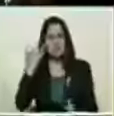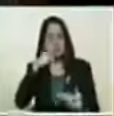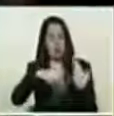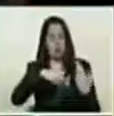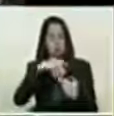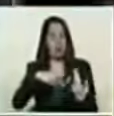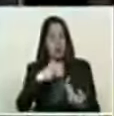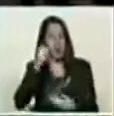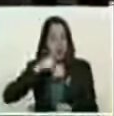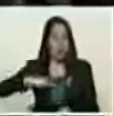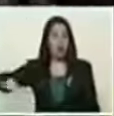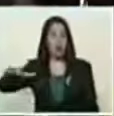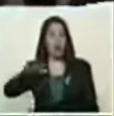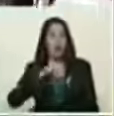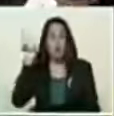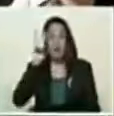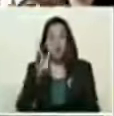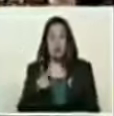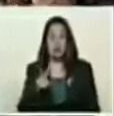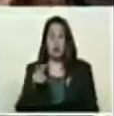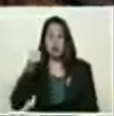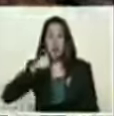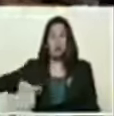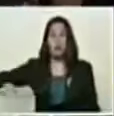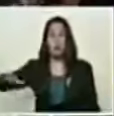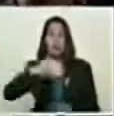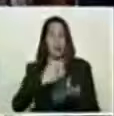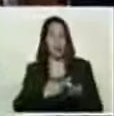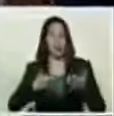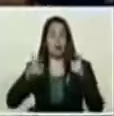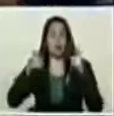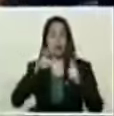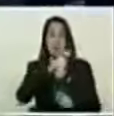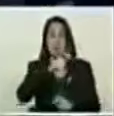venezolano, del pueblo de los libertadores.